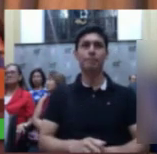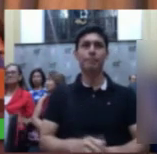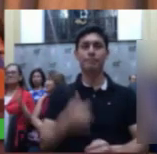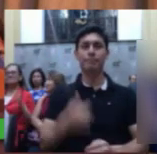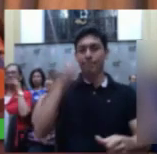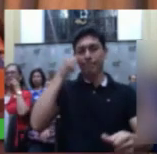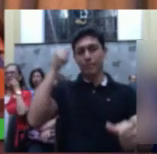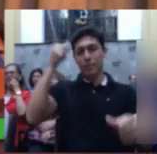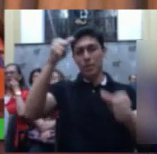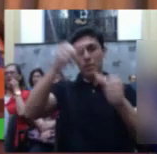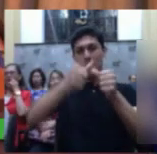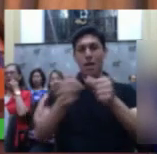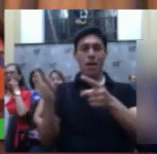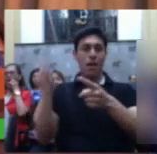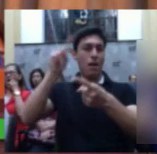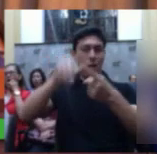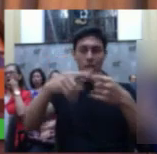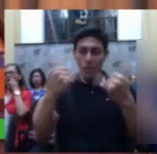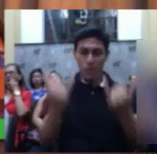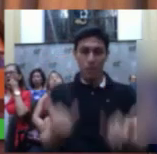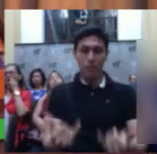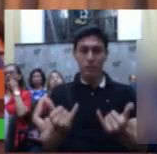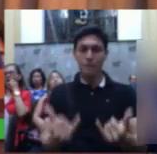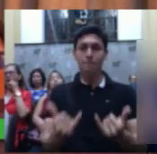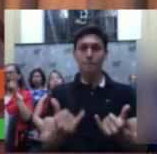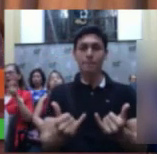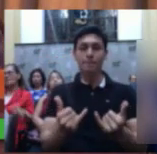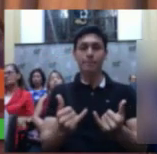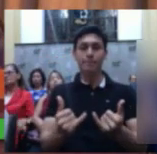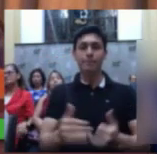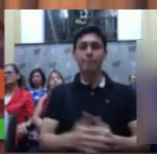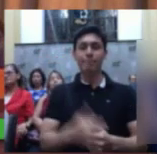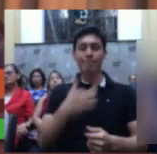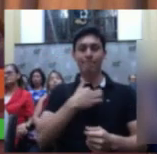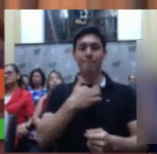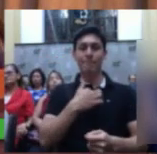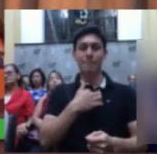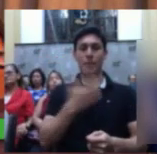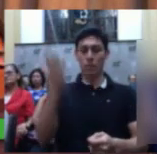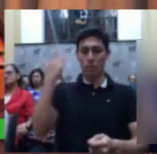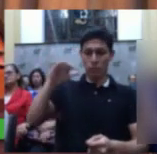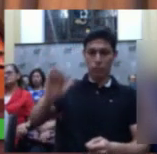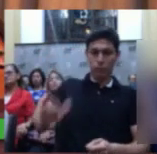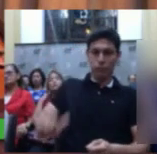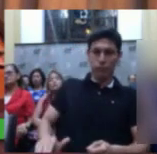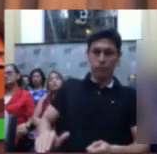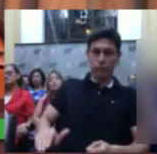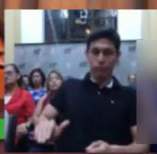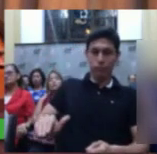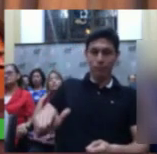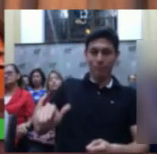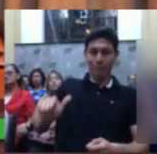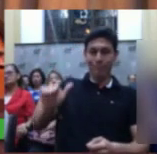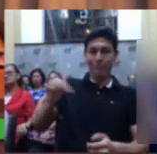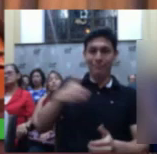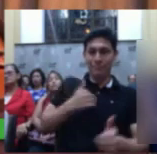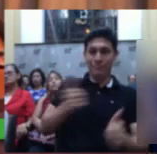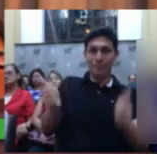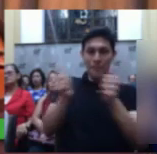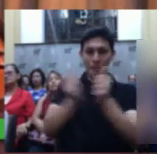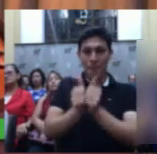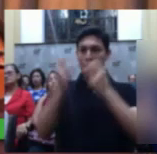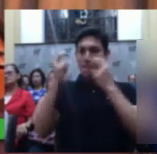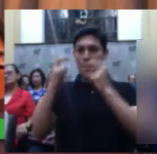Recuerdo hasta hoy la extraordinaria fascinación que me producía de niño acompañarlos en el